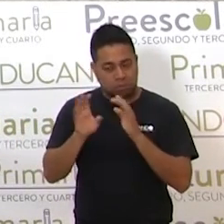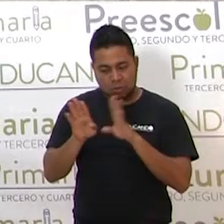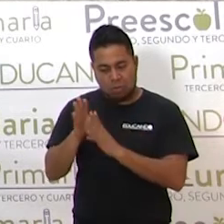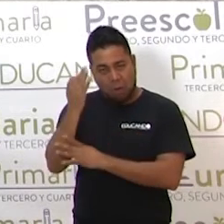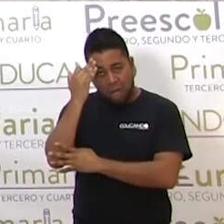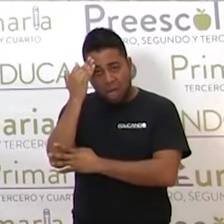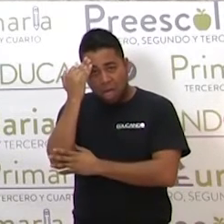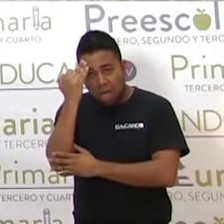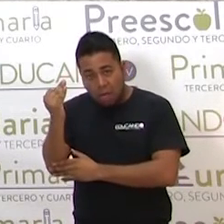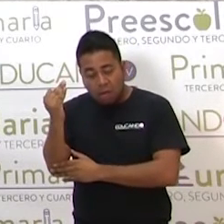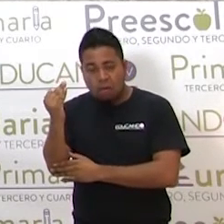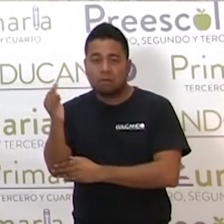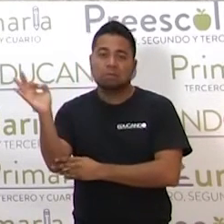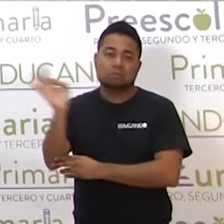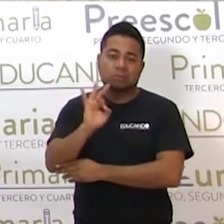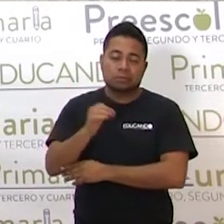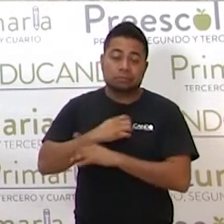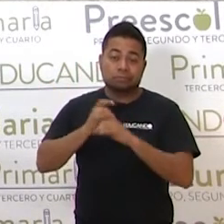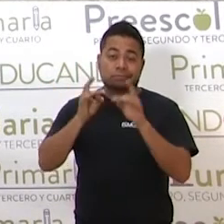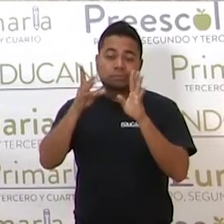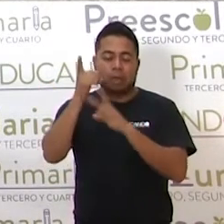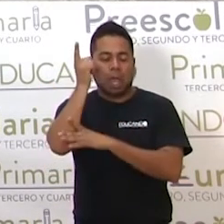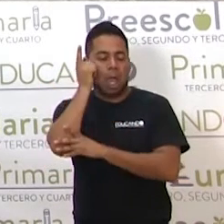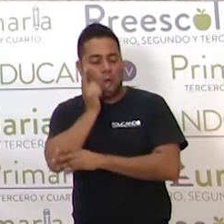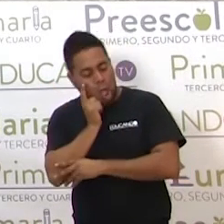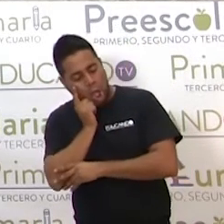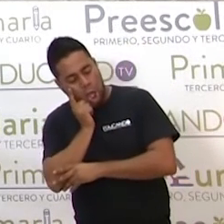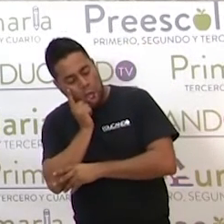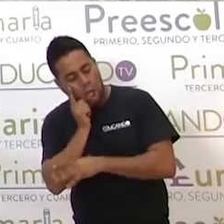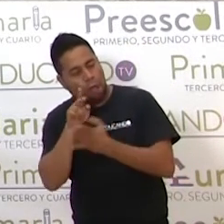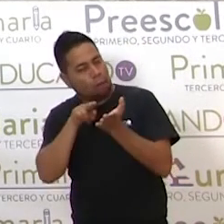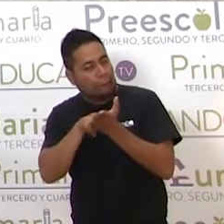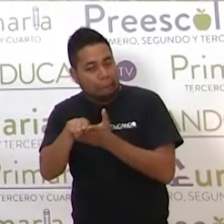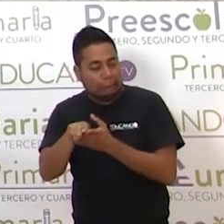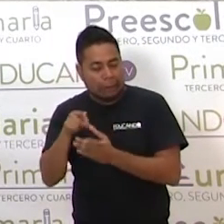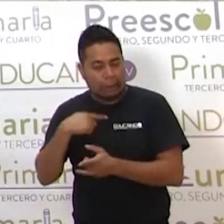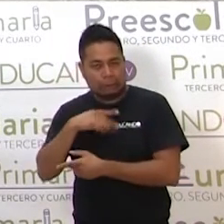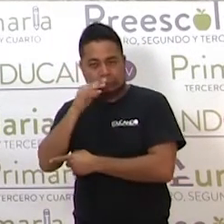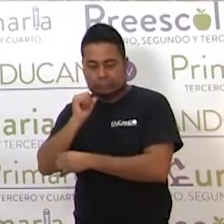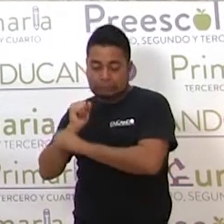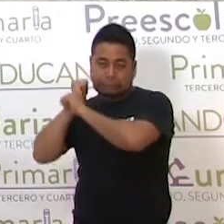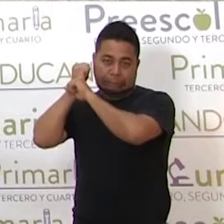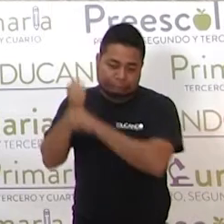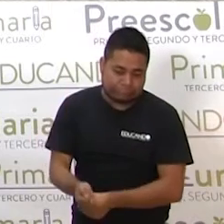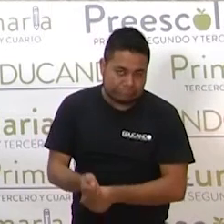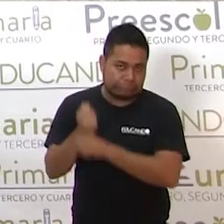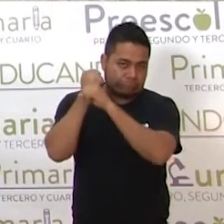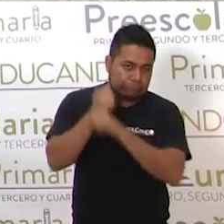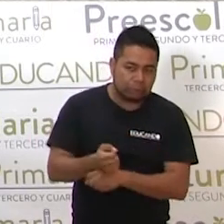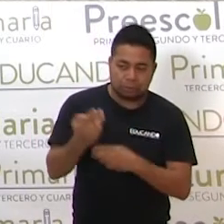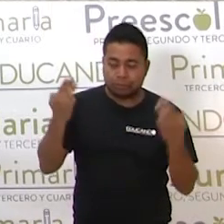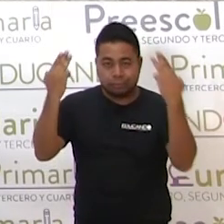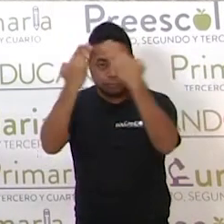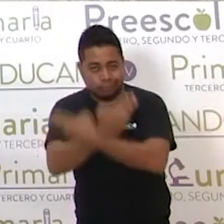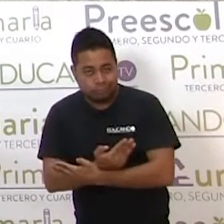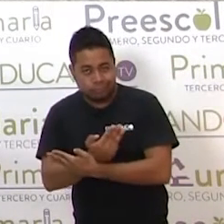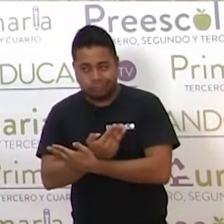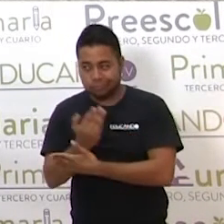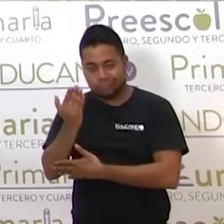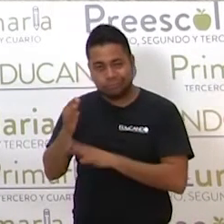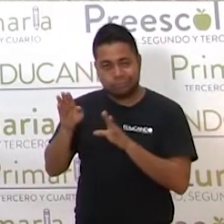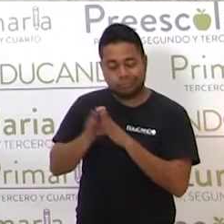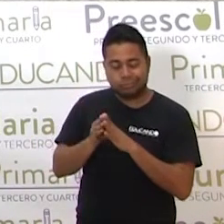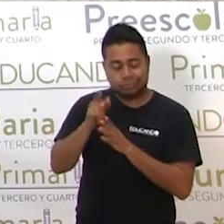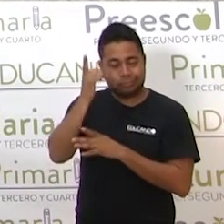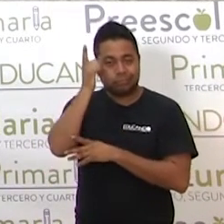en salir, pueda suceder que me duerma. Y luego ya no habrá modo de matarlas. Y a mi madrina no le llegará por ningún lado el